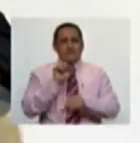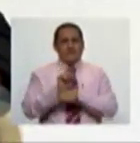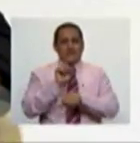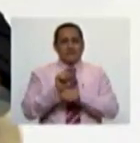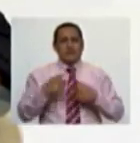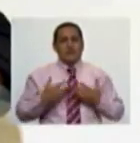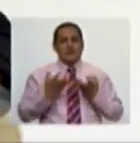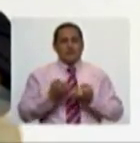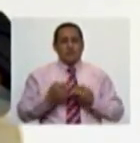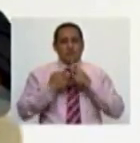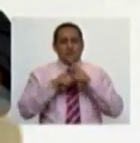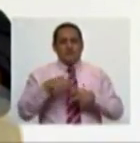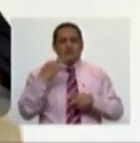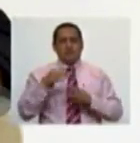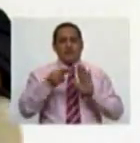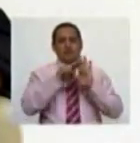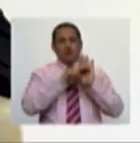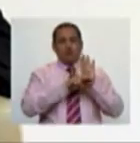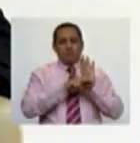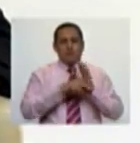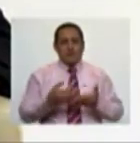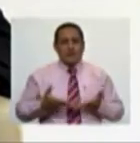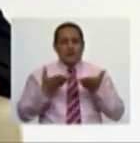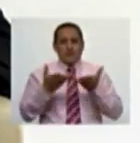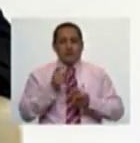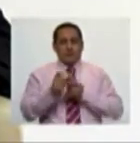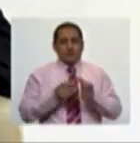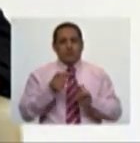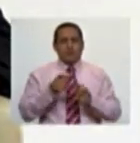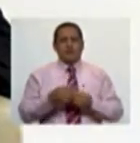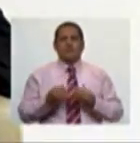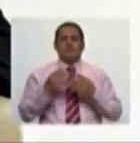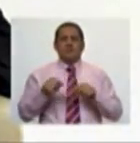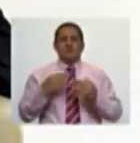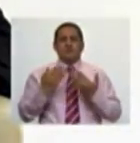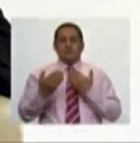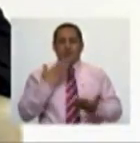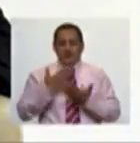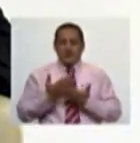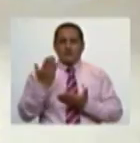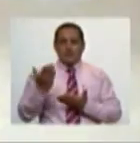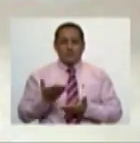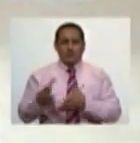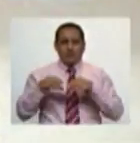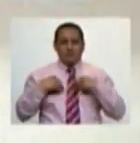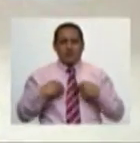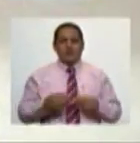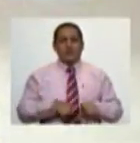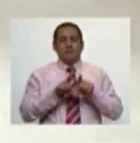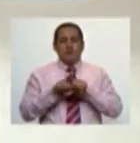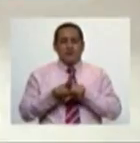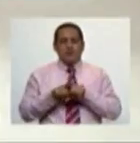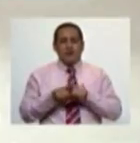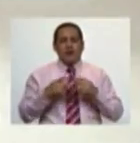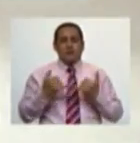de enseñanza, queremos impartir siempre normas en pro de la seguridad ciudadana. Y en ese sentido, le agradecemos mucho por la aceptación,